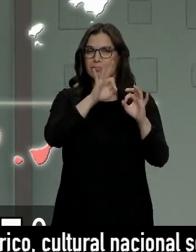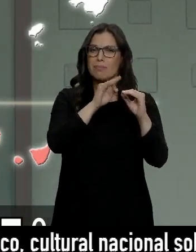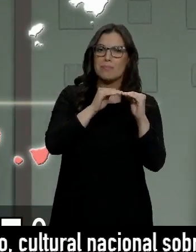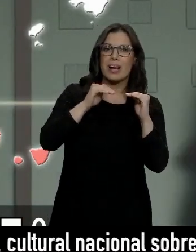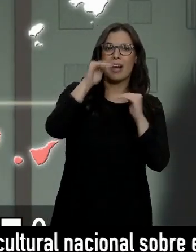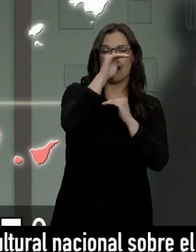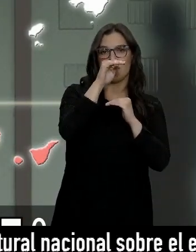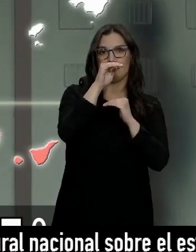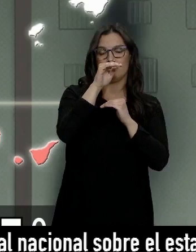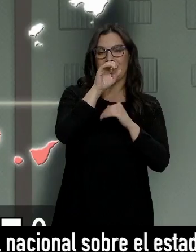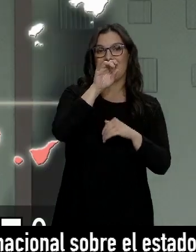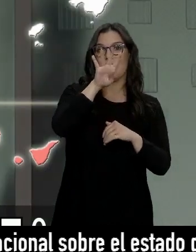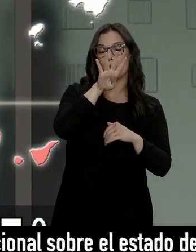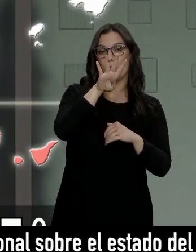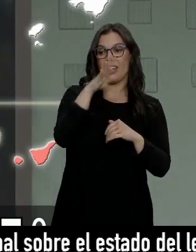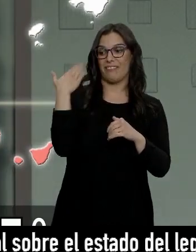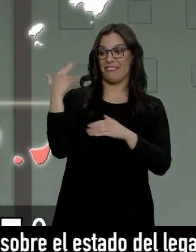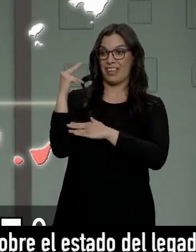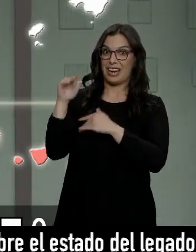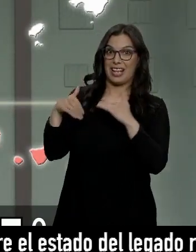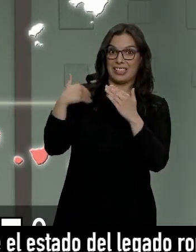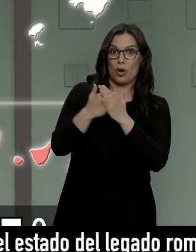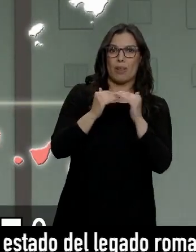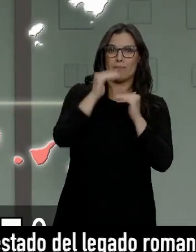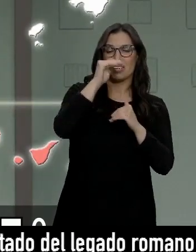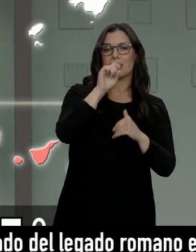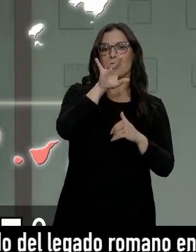subido 14 puntos desde el viernes y ya está en